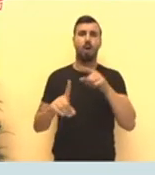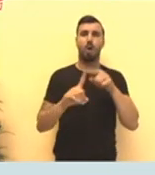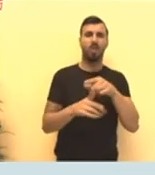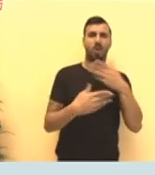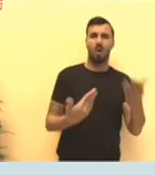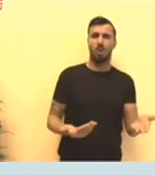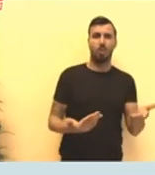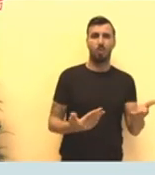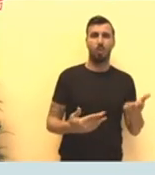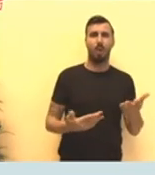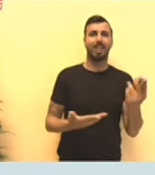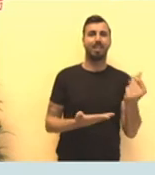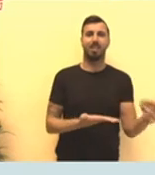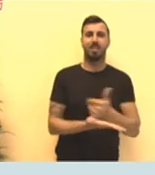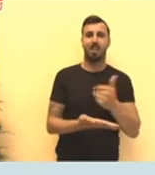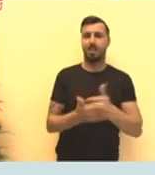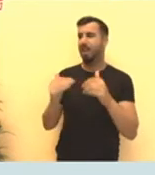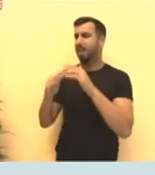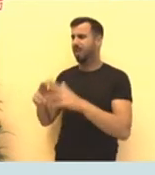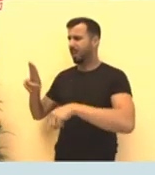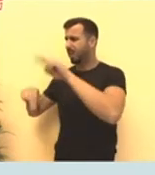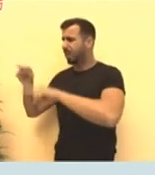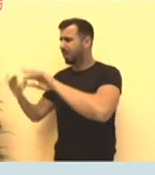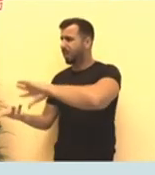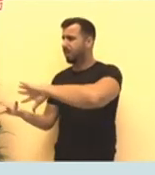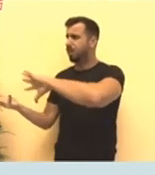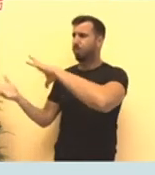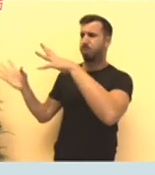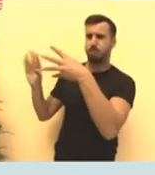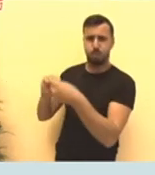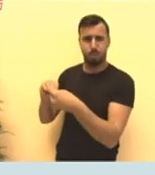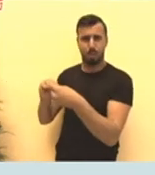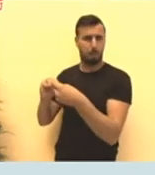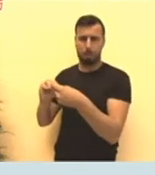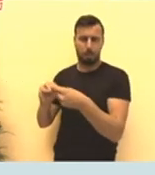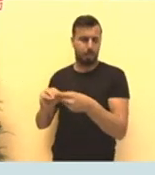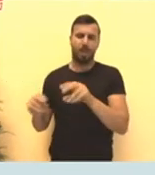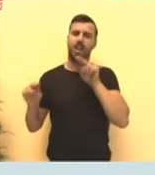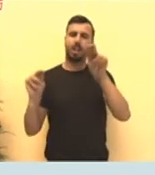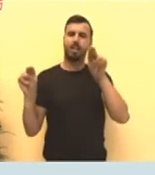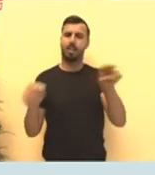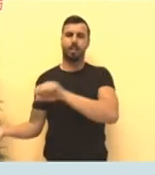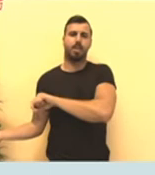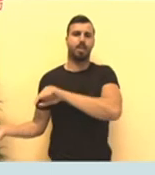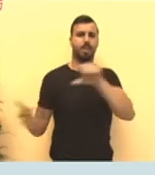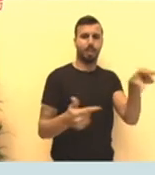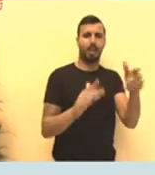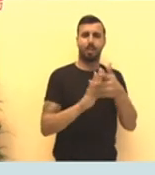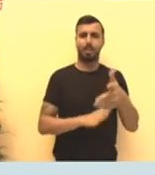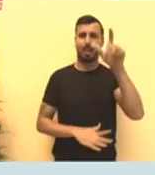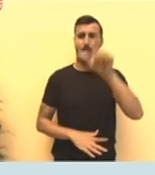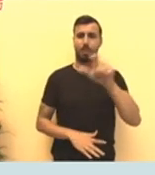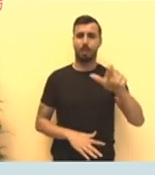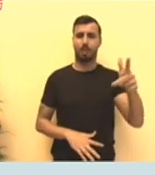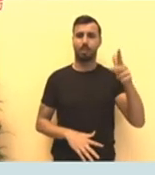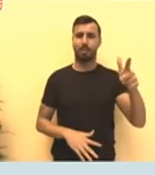las medidas necesarias, que es el objetivo fundamental de la ley. Esto lo único que hace es vulnerar derechos de las personas en